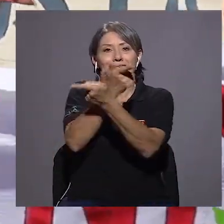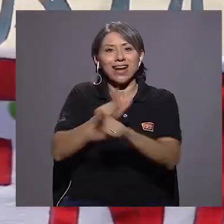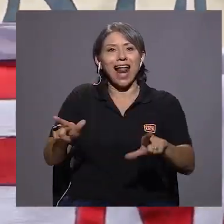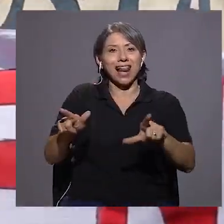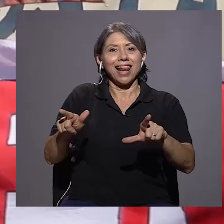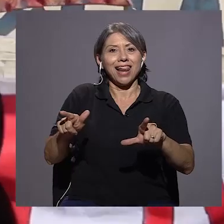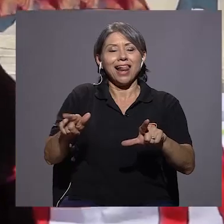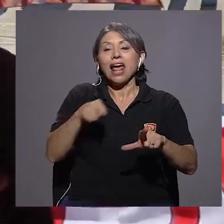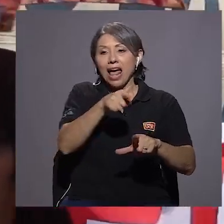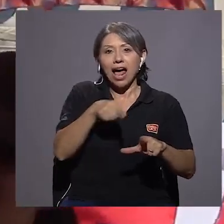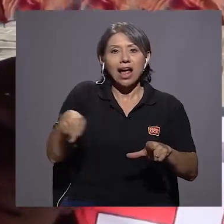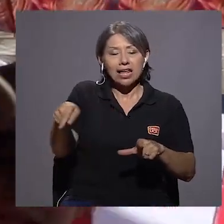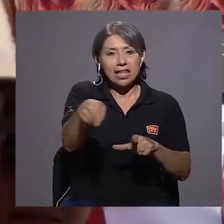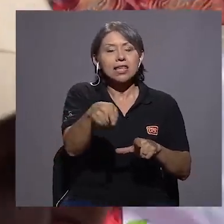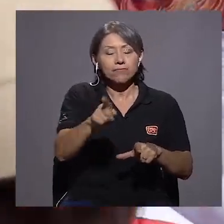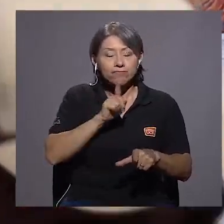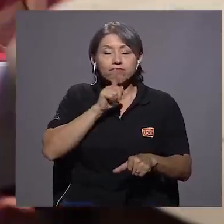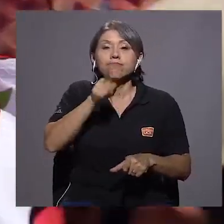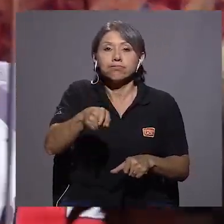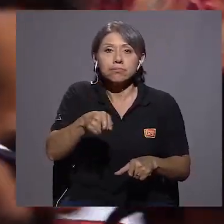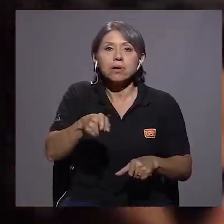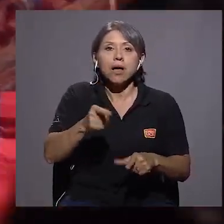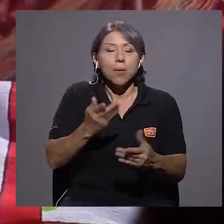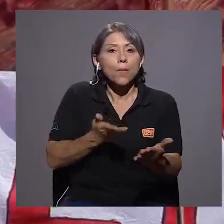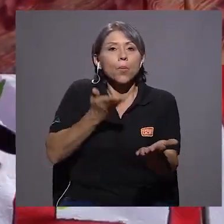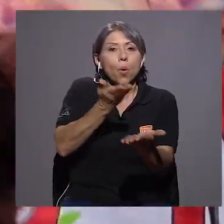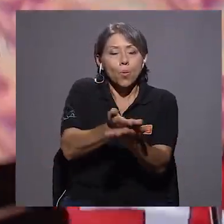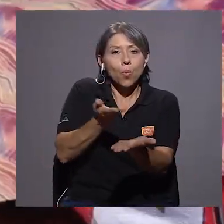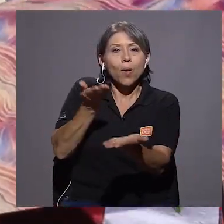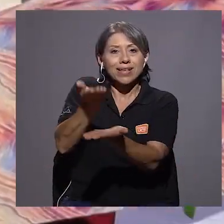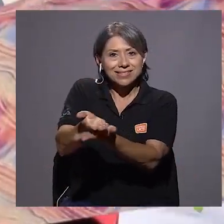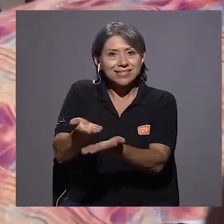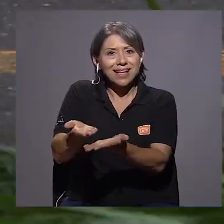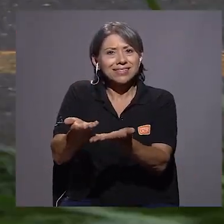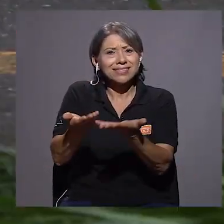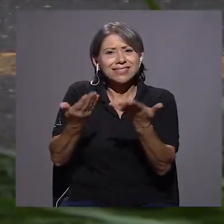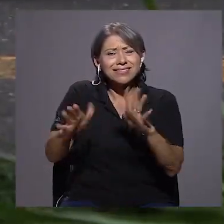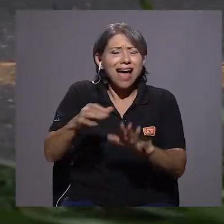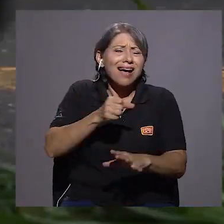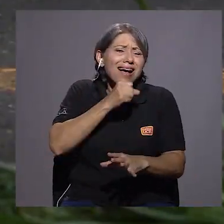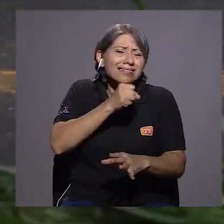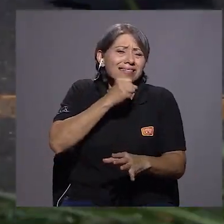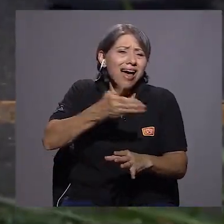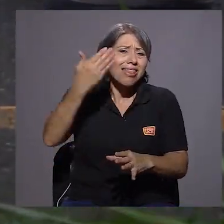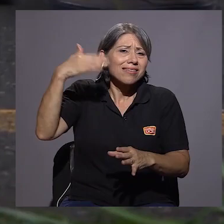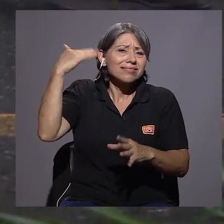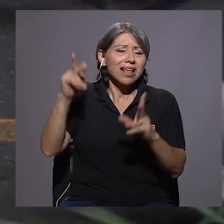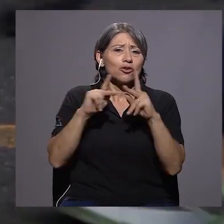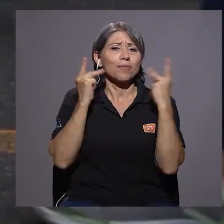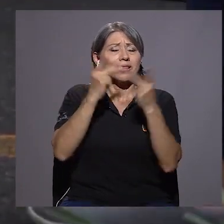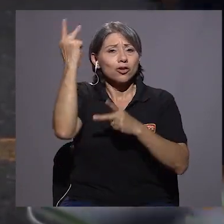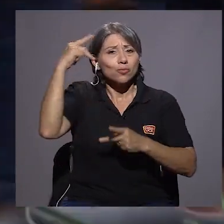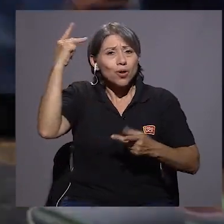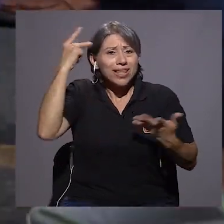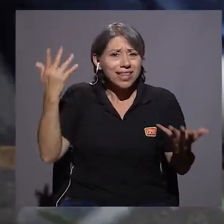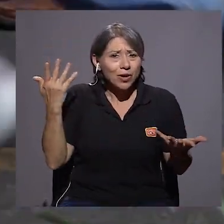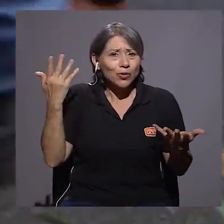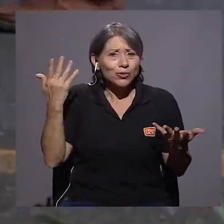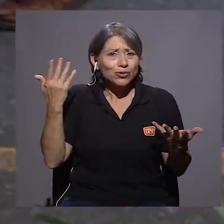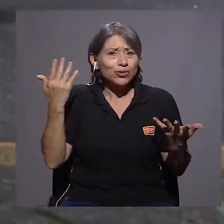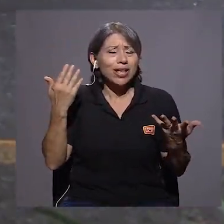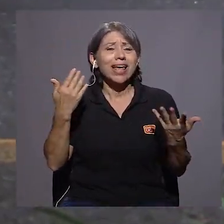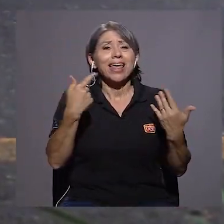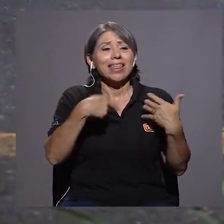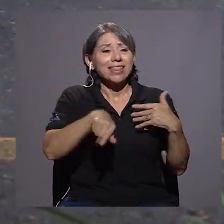de unidad neoliberal, podríamos reconocerlo más bien, en donde claramente las propuestas ya gastadas de los